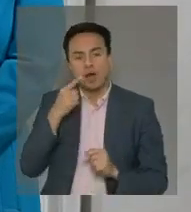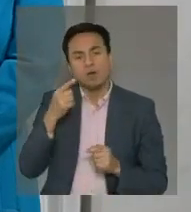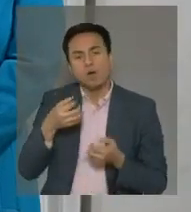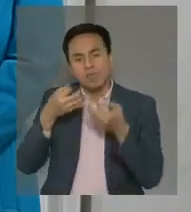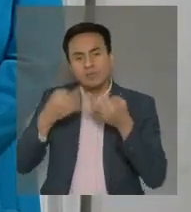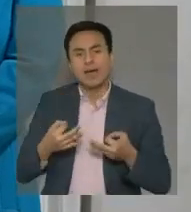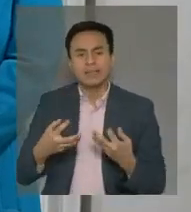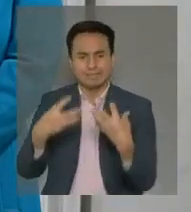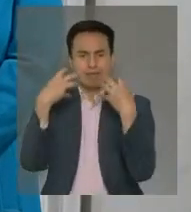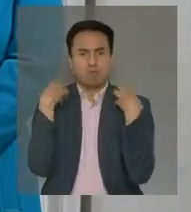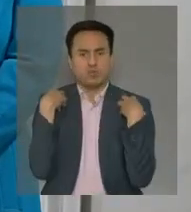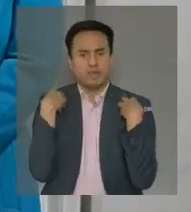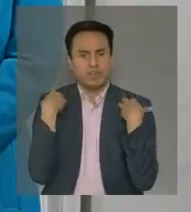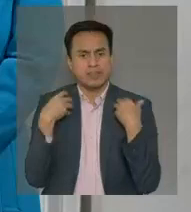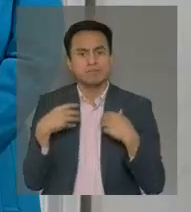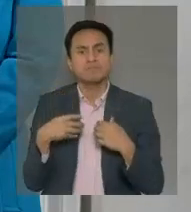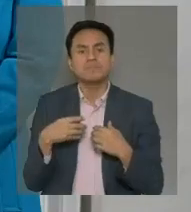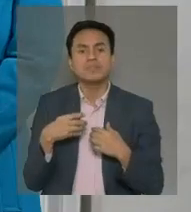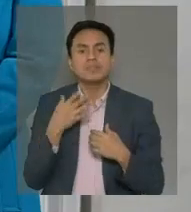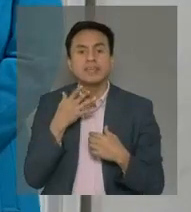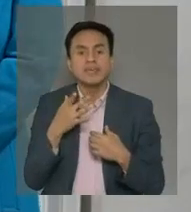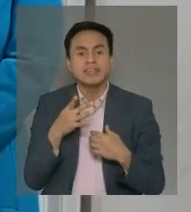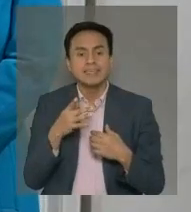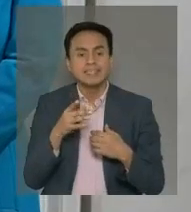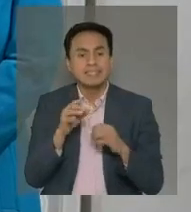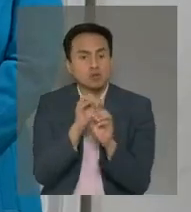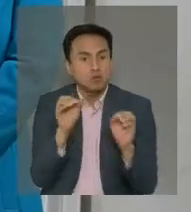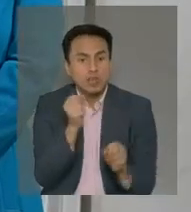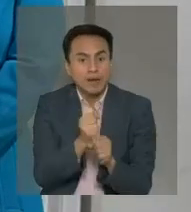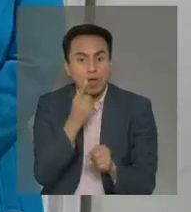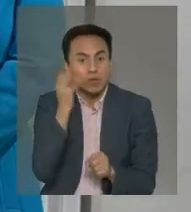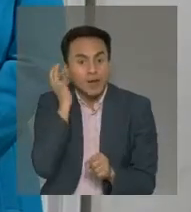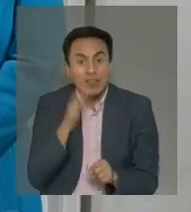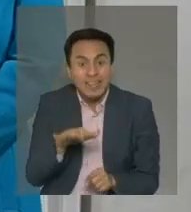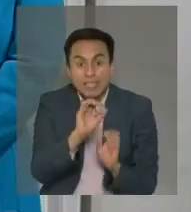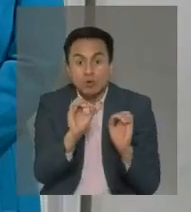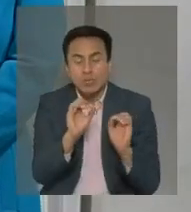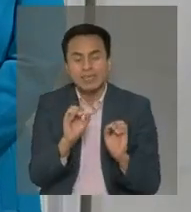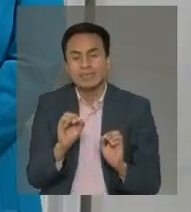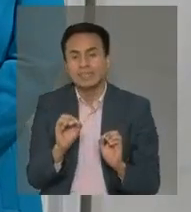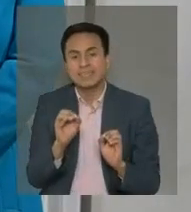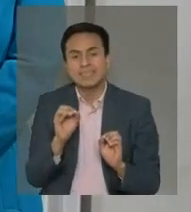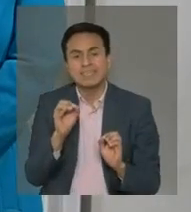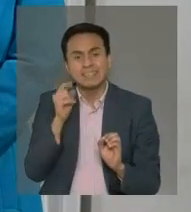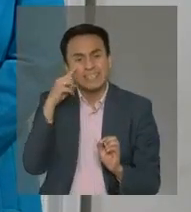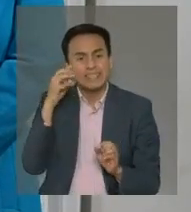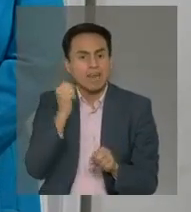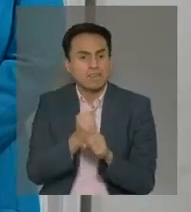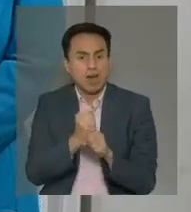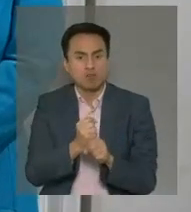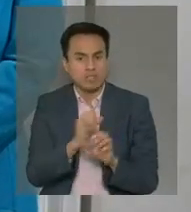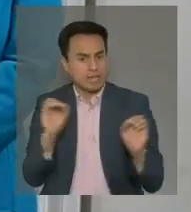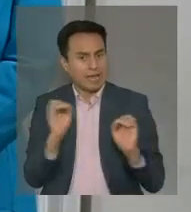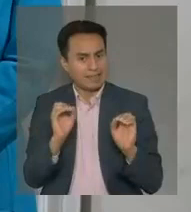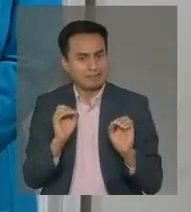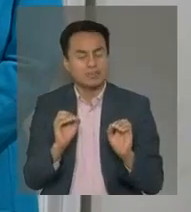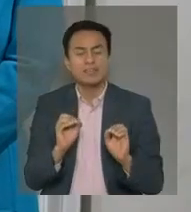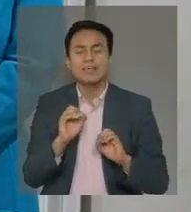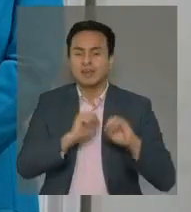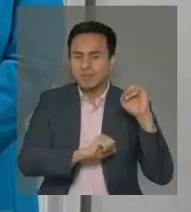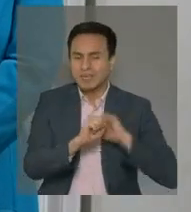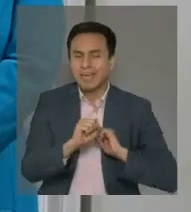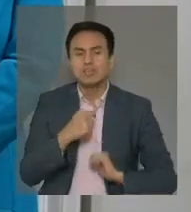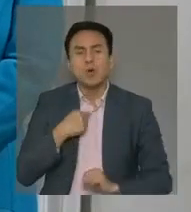responsabilidad que ningún trabajador ni trabajadora se quedará sin su empleo en la compañía le he pedido